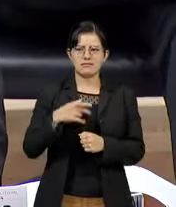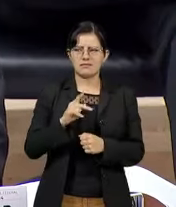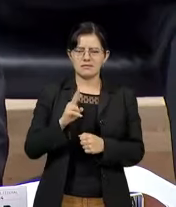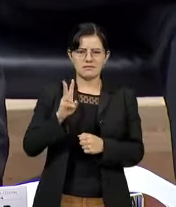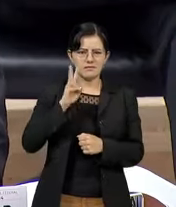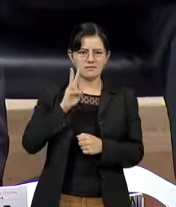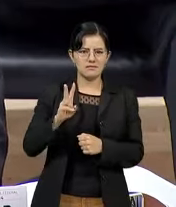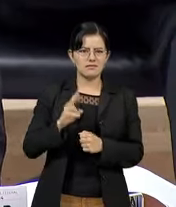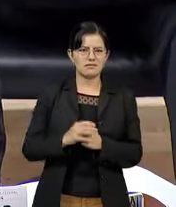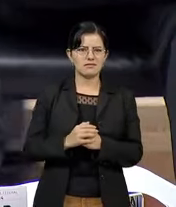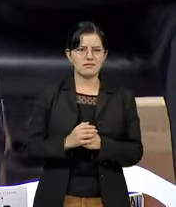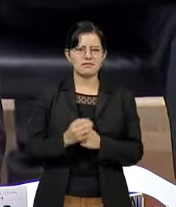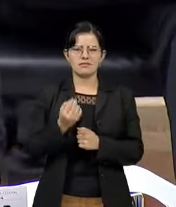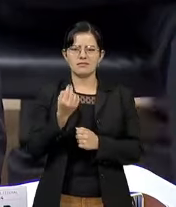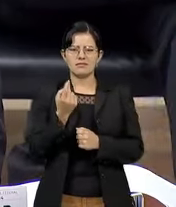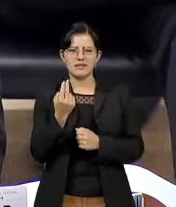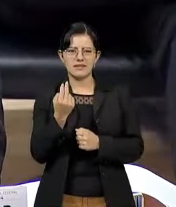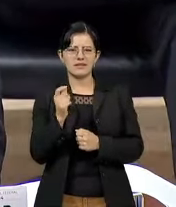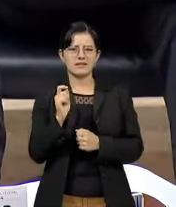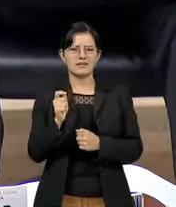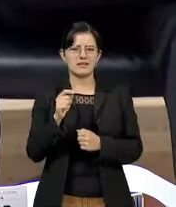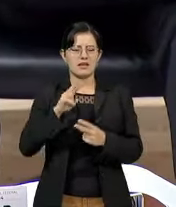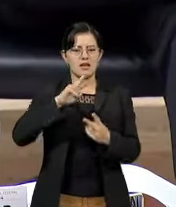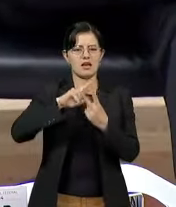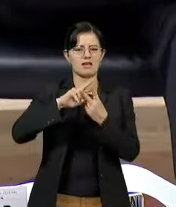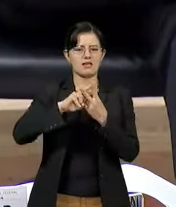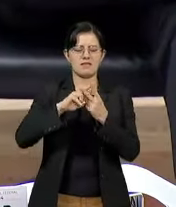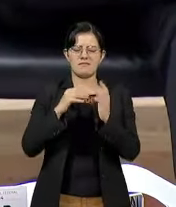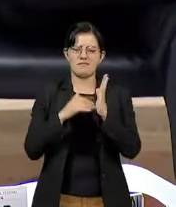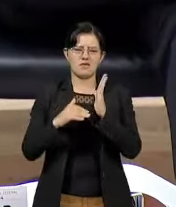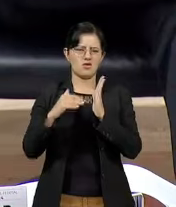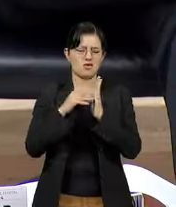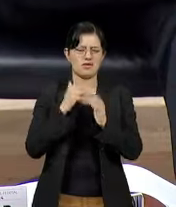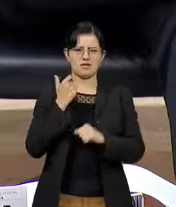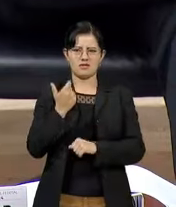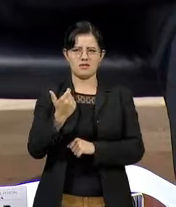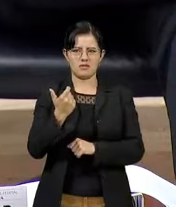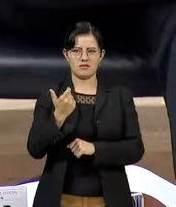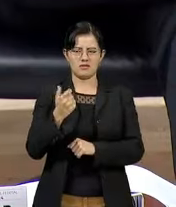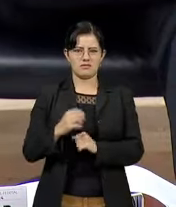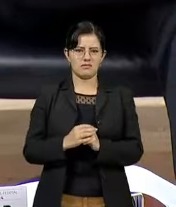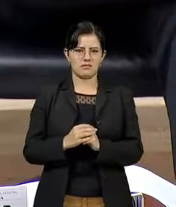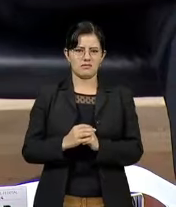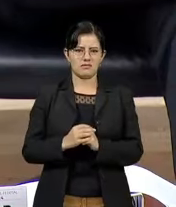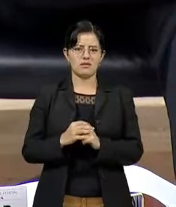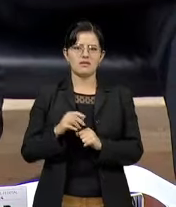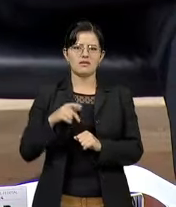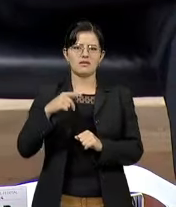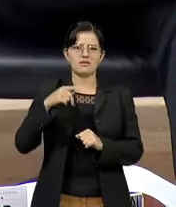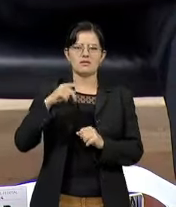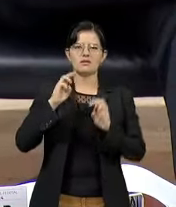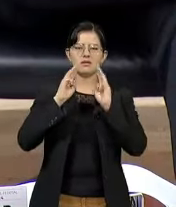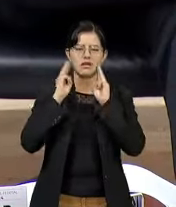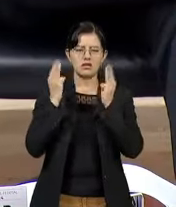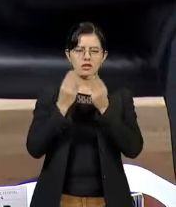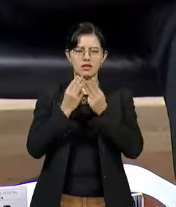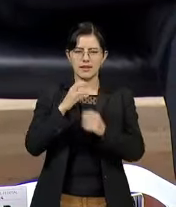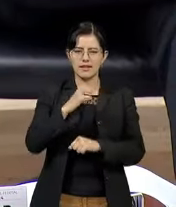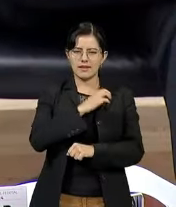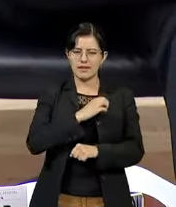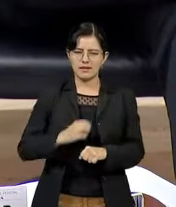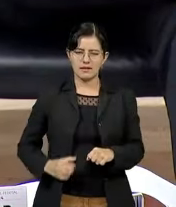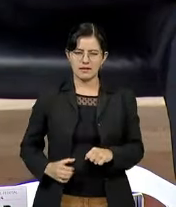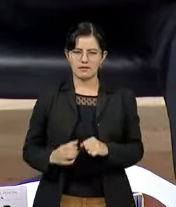25 25 hashtag llevan con millones de dólares narc candidata no lo